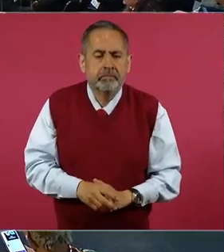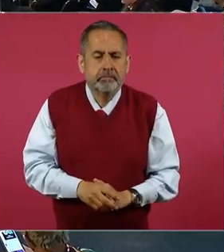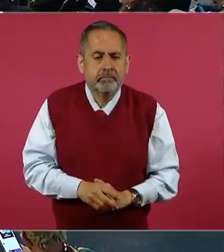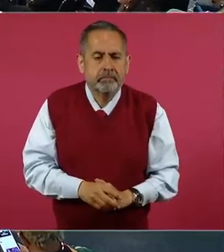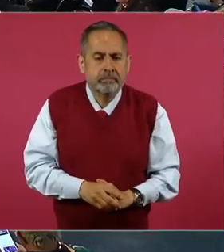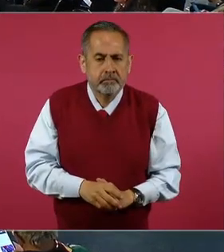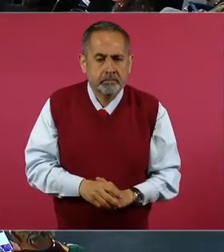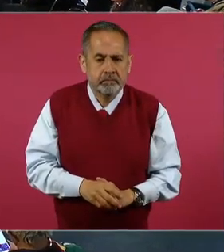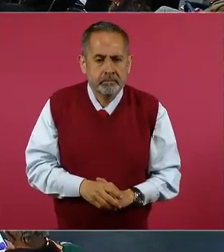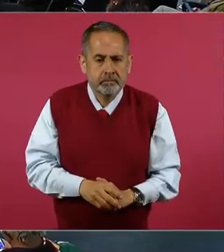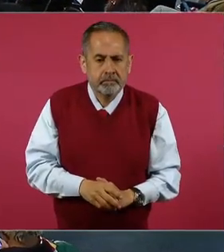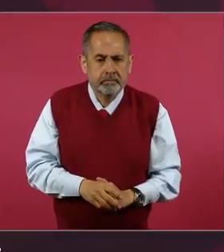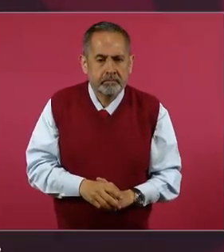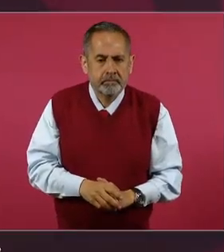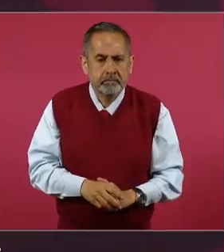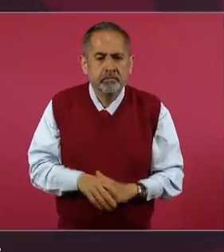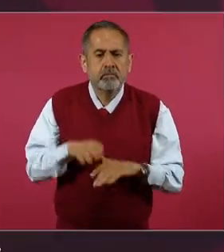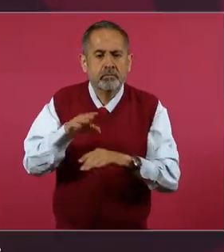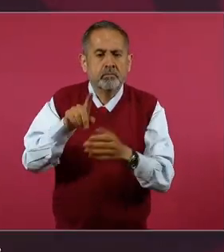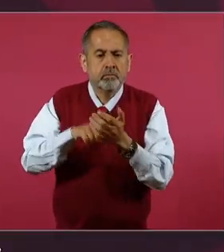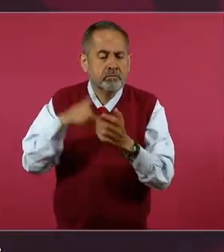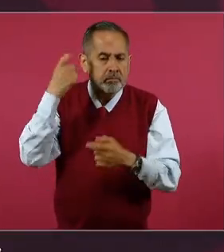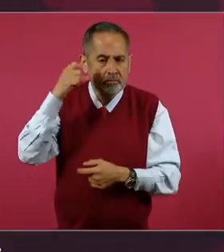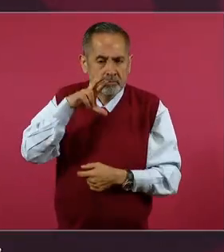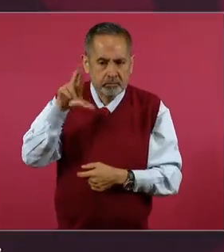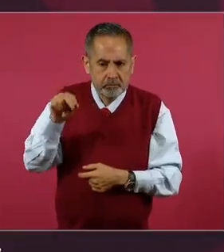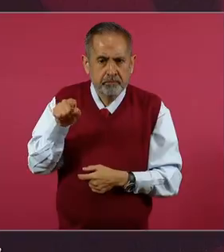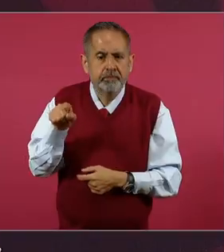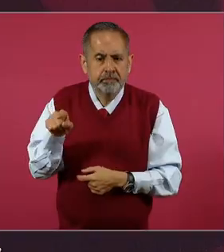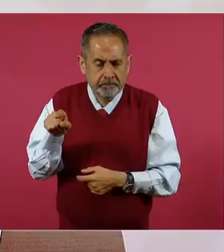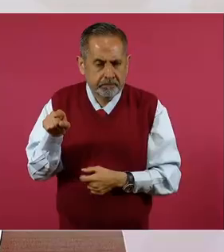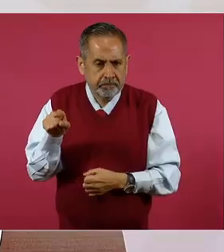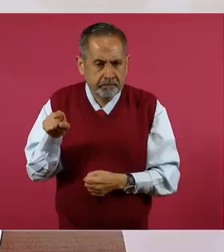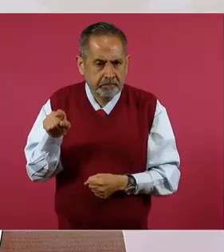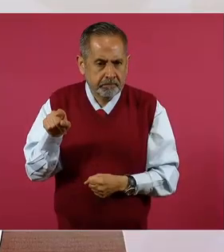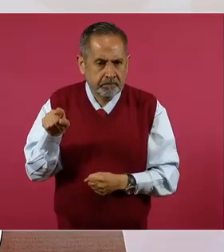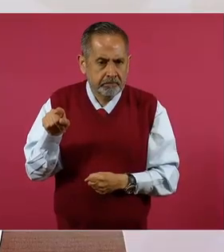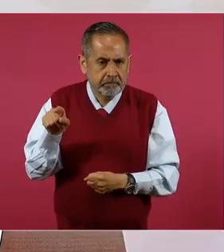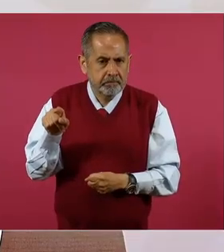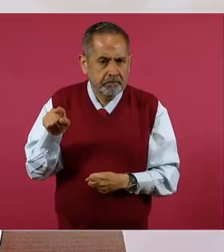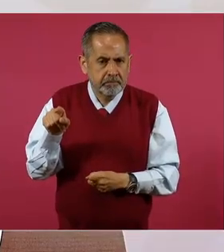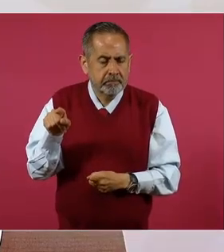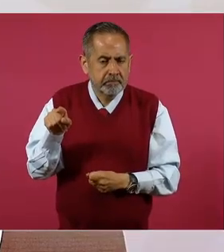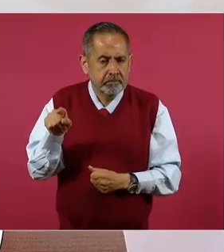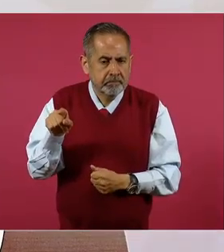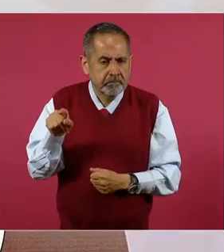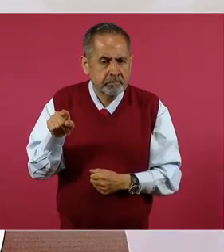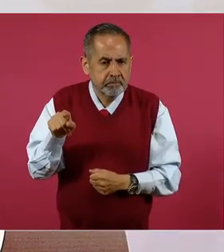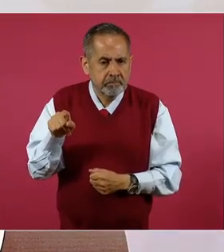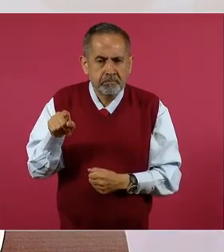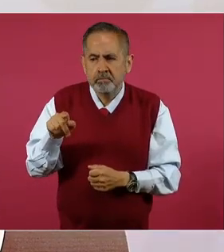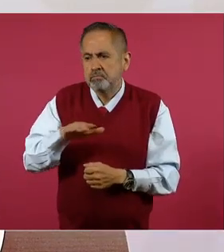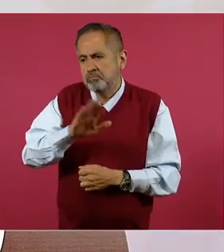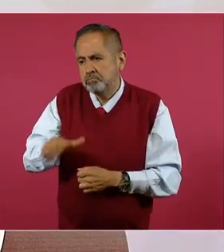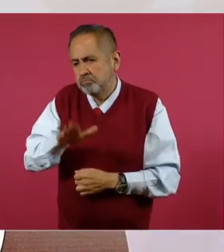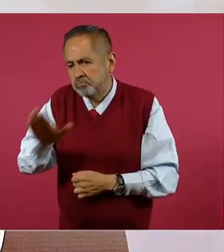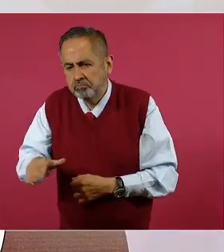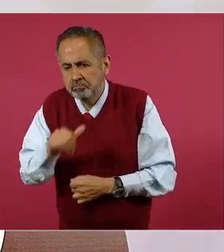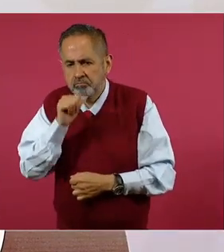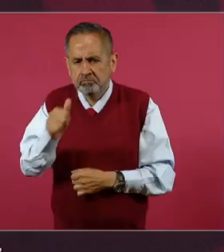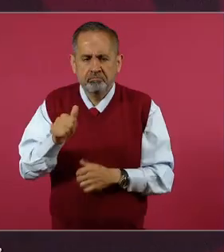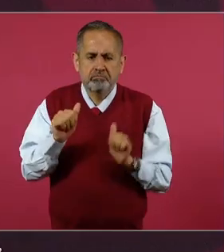En el caso de Quintana Roo, no hubo que lamentar ninguna pérdida de